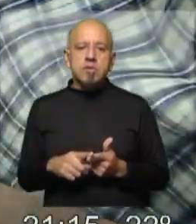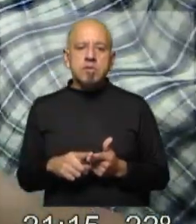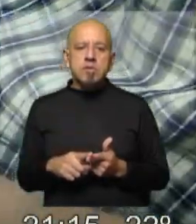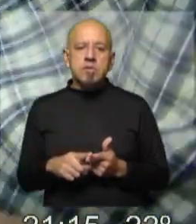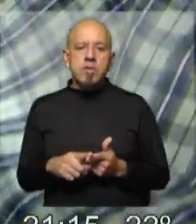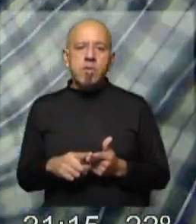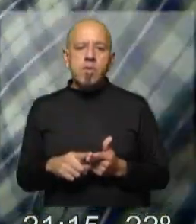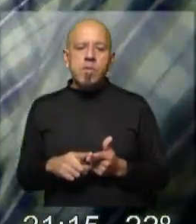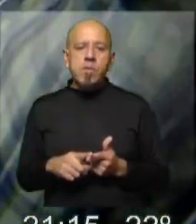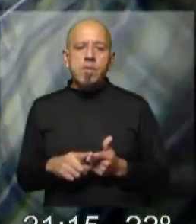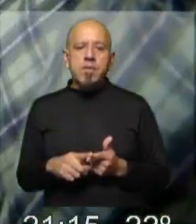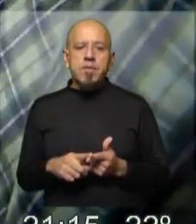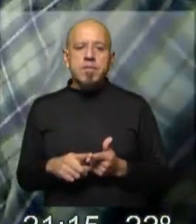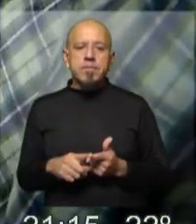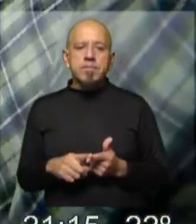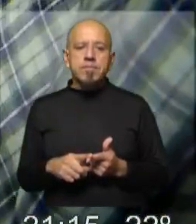A ver. Tenía